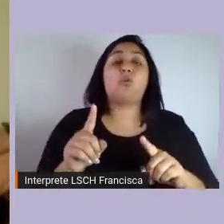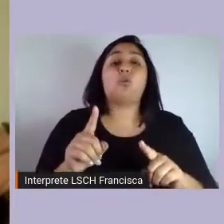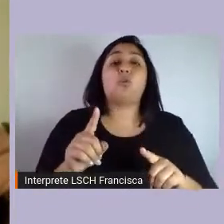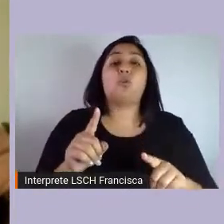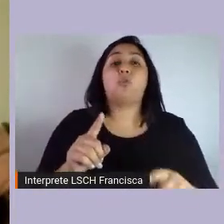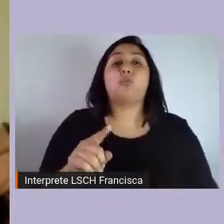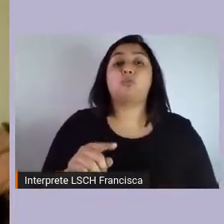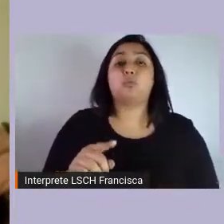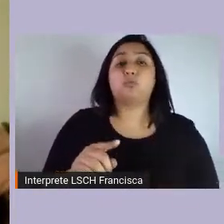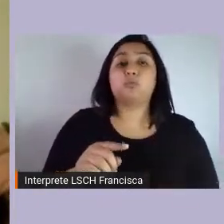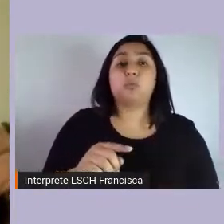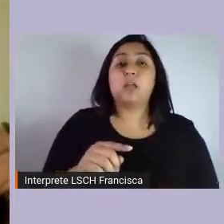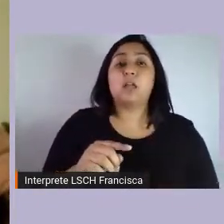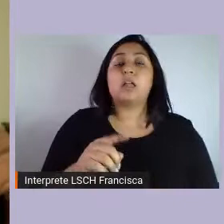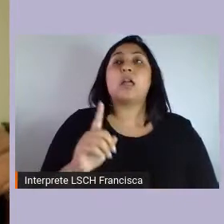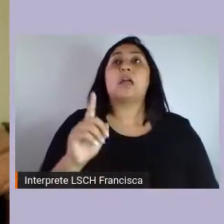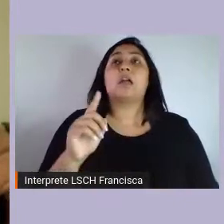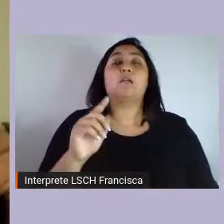prólogo